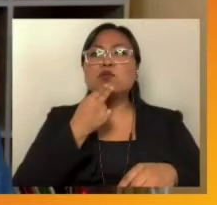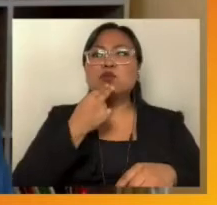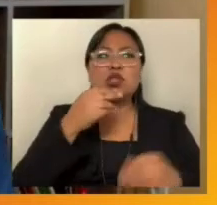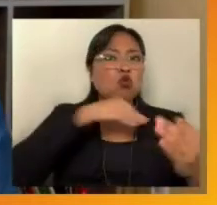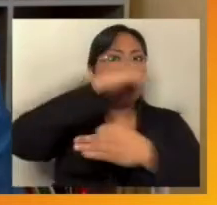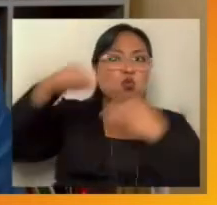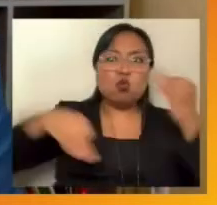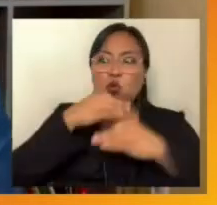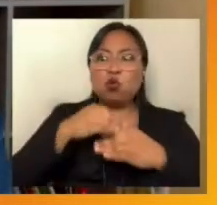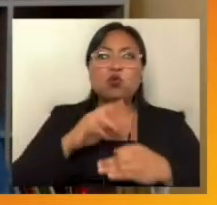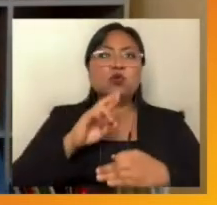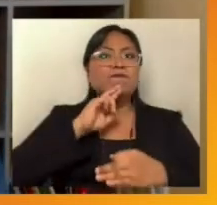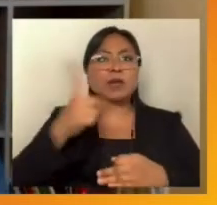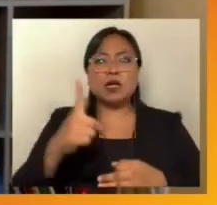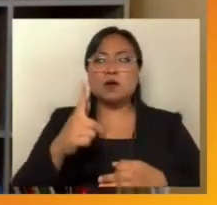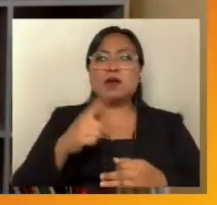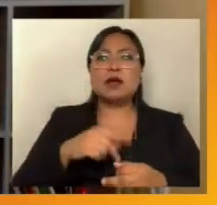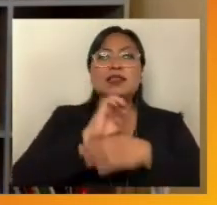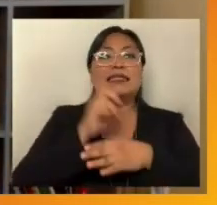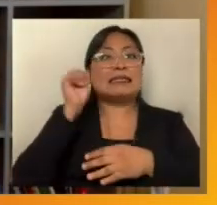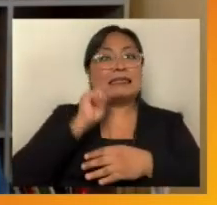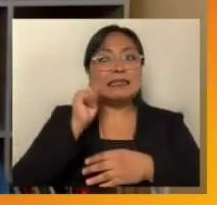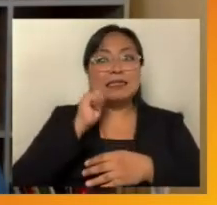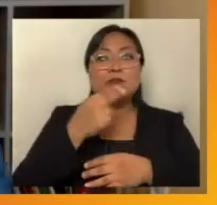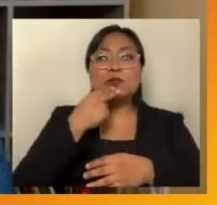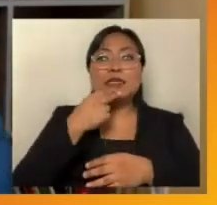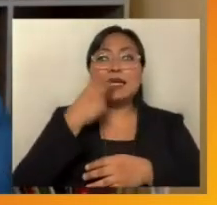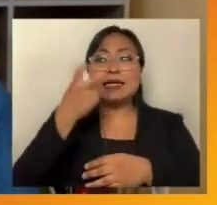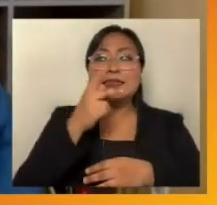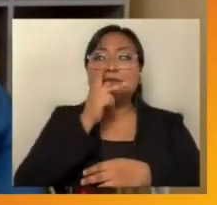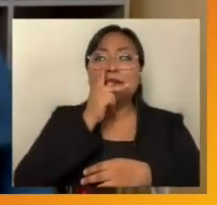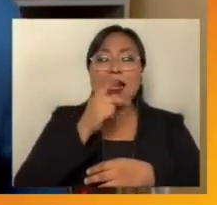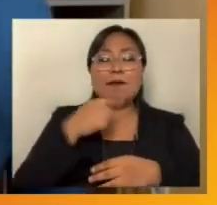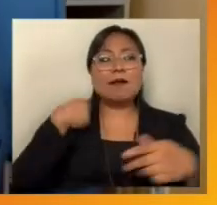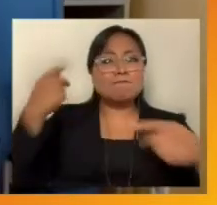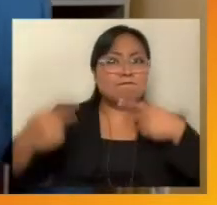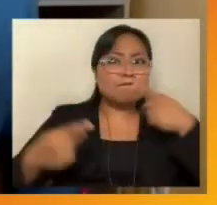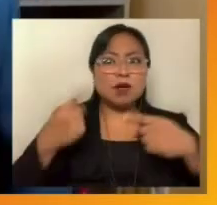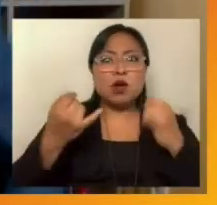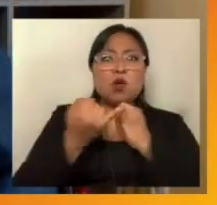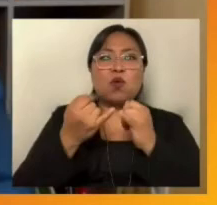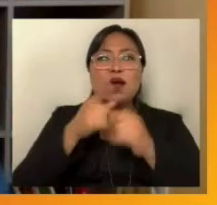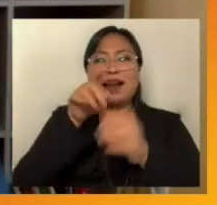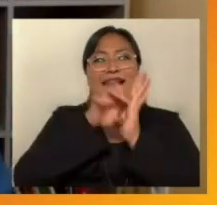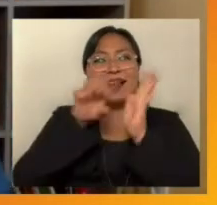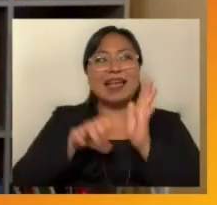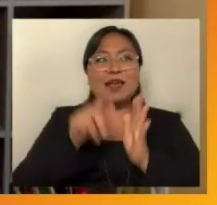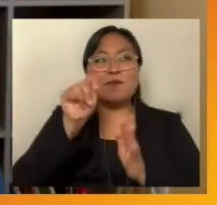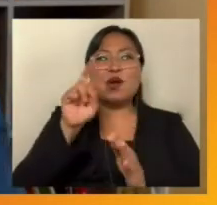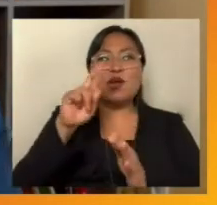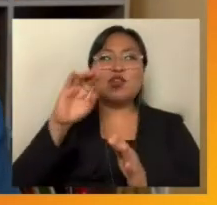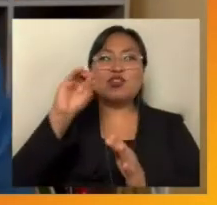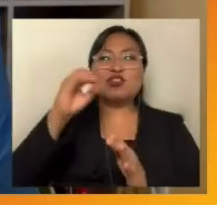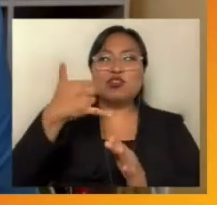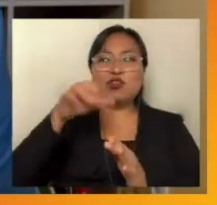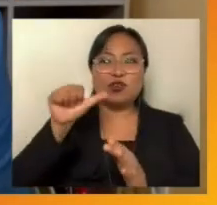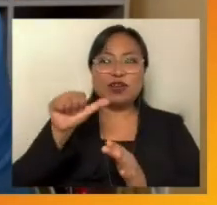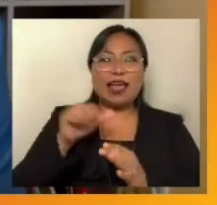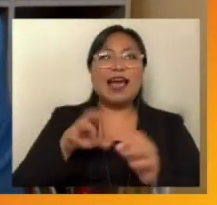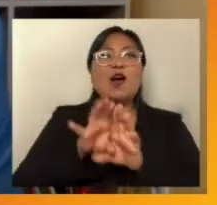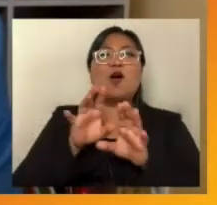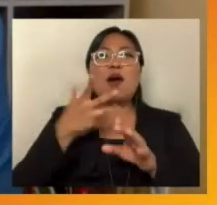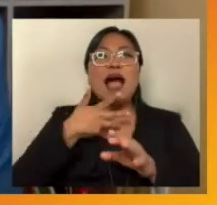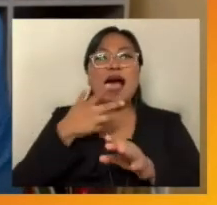Consideración. Son las preguntas, es lo que hemos visto antes en el ejemplo del Troya. Las preguntas que todo el mundo